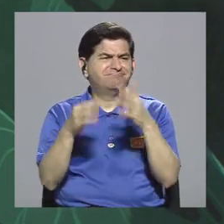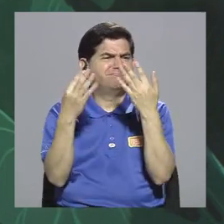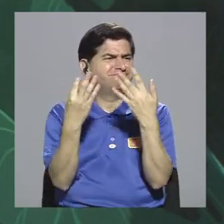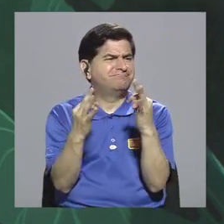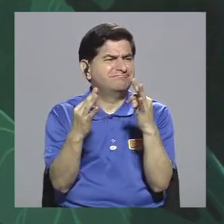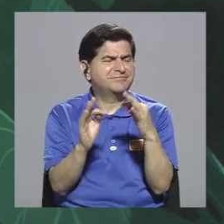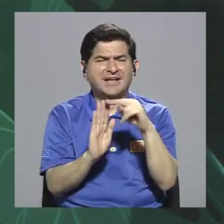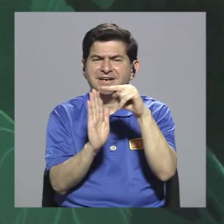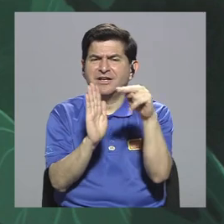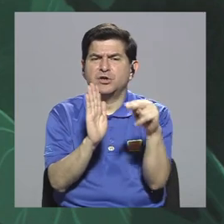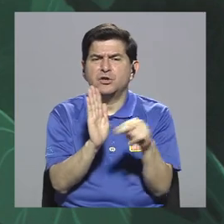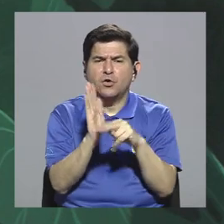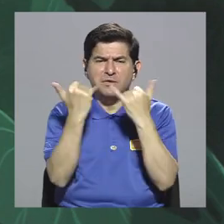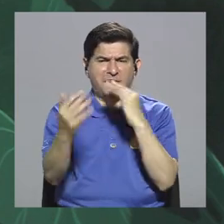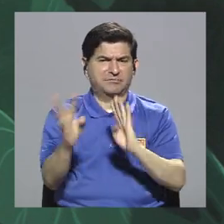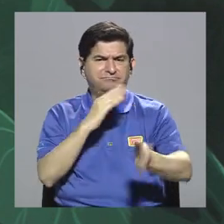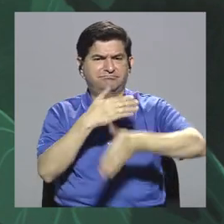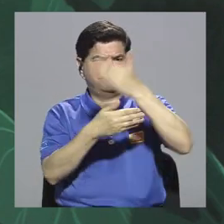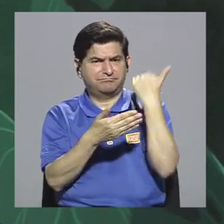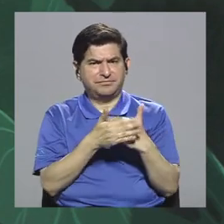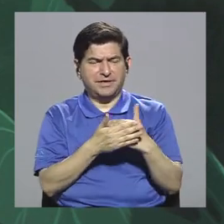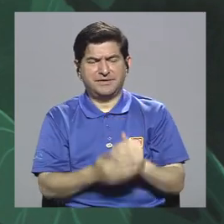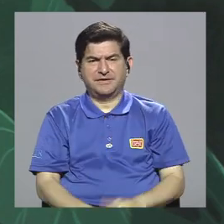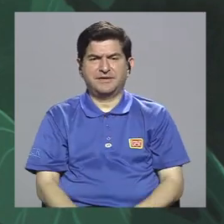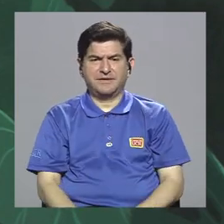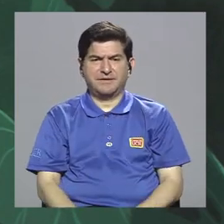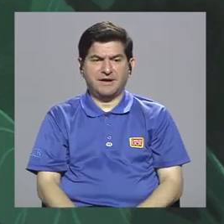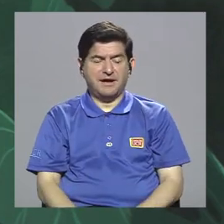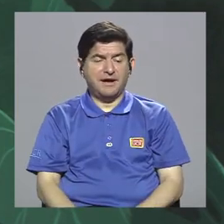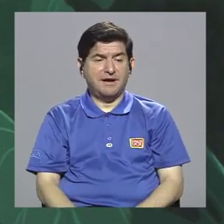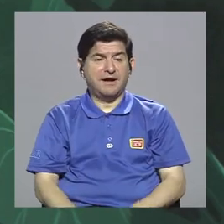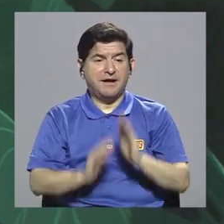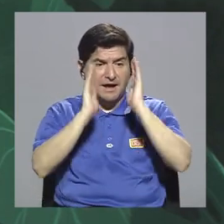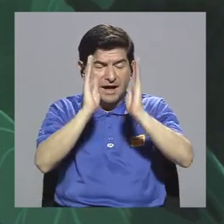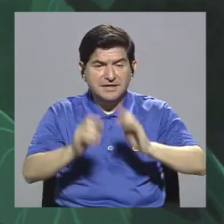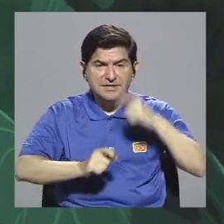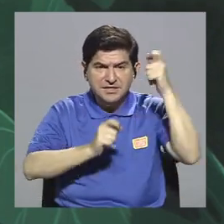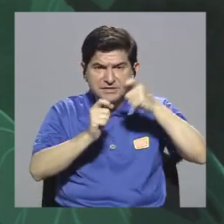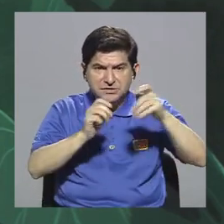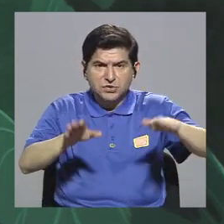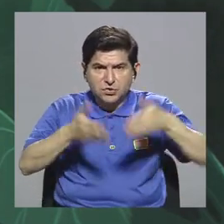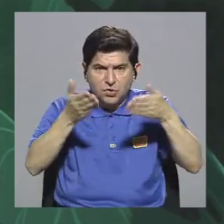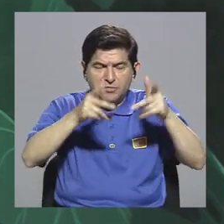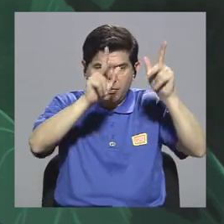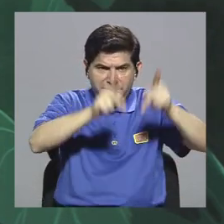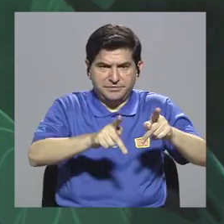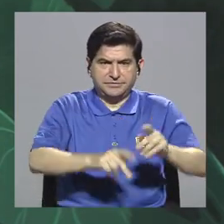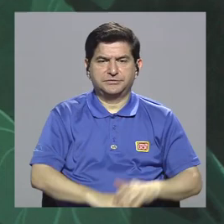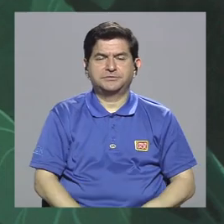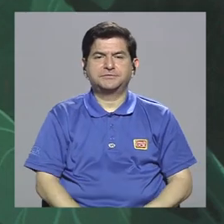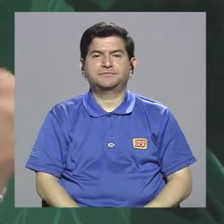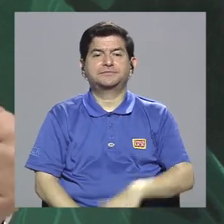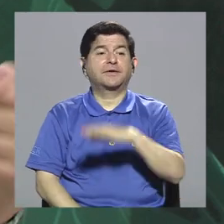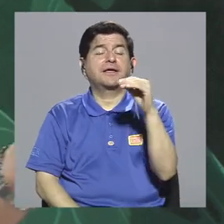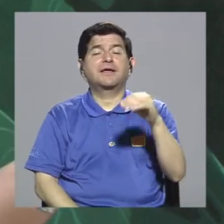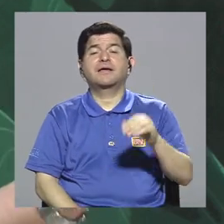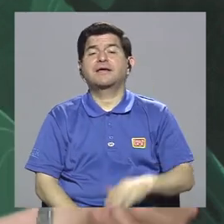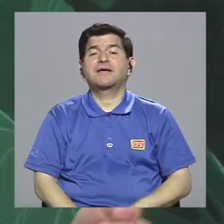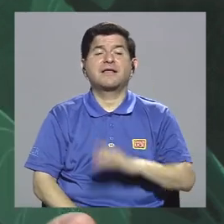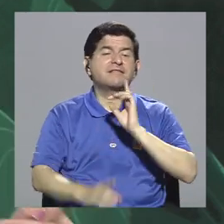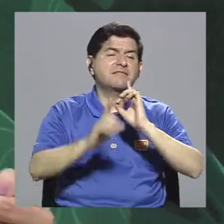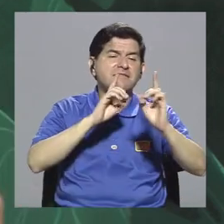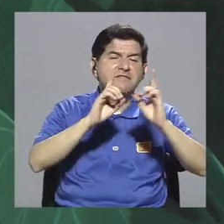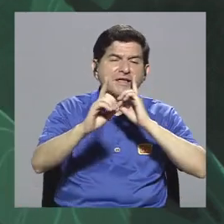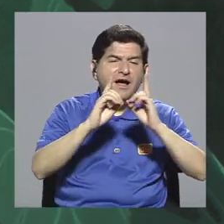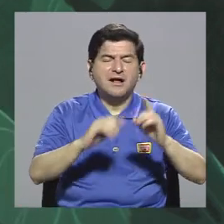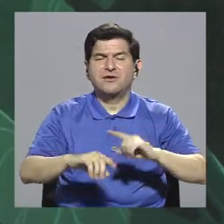más largo que da un poco como las pautas estas que ya conversamos sobre cómo abordarlas específicamente con